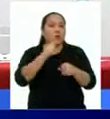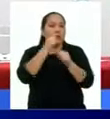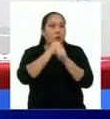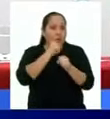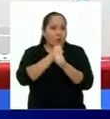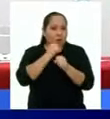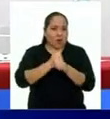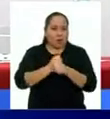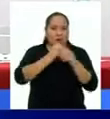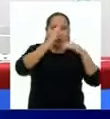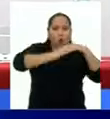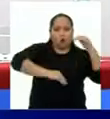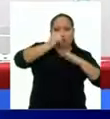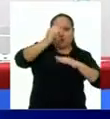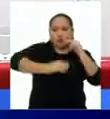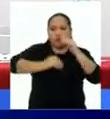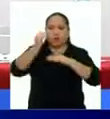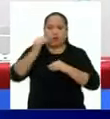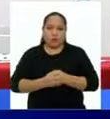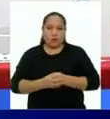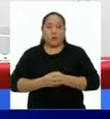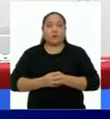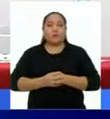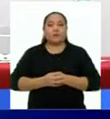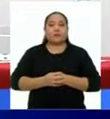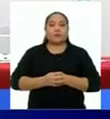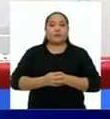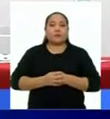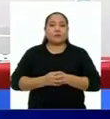trabajo, infraestructura, es